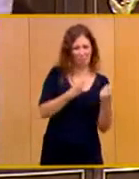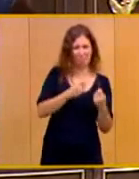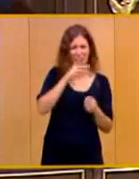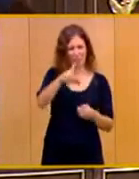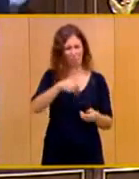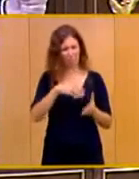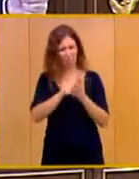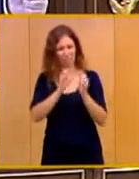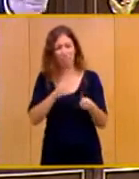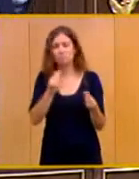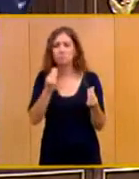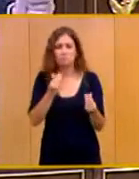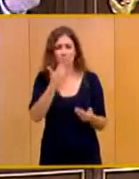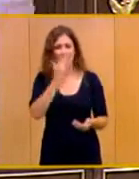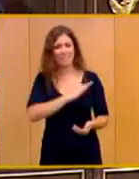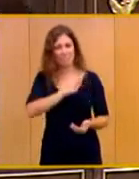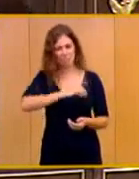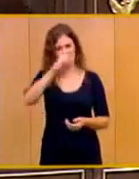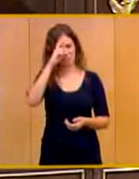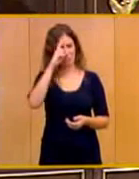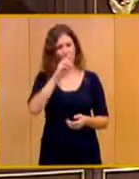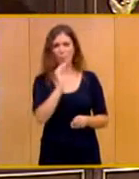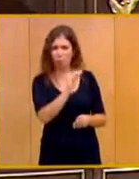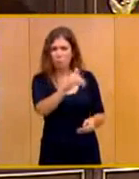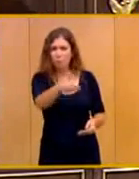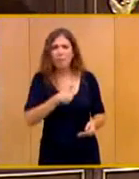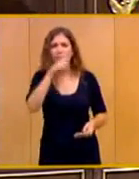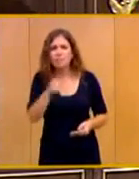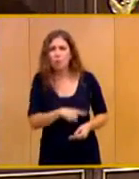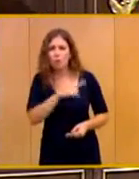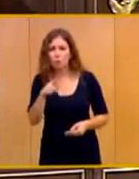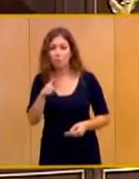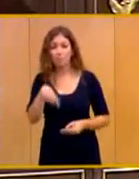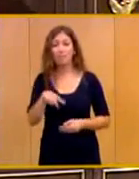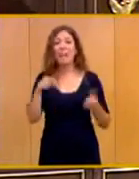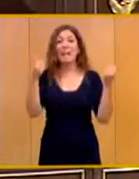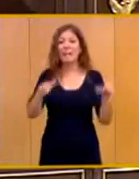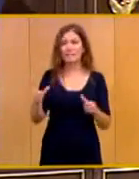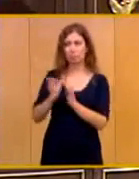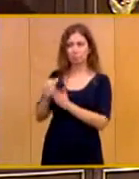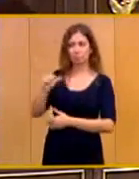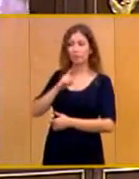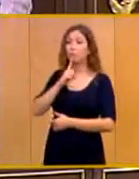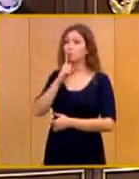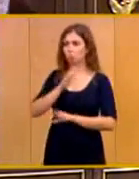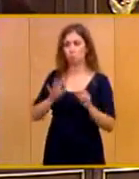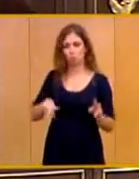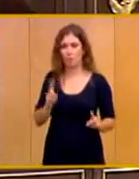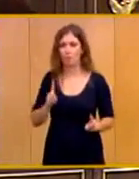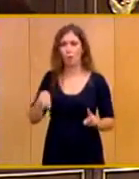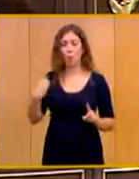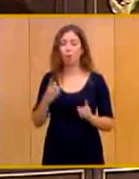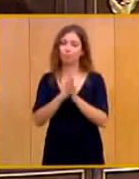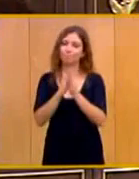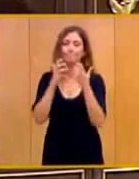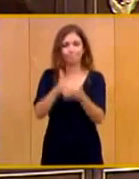presidente, ¿nos pidió o no nos pidió apoyo para negar la crisis y luego para combatir la crisis? ¿Para rechazar los